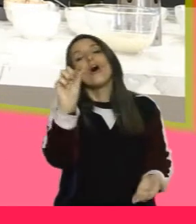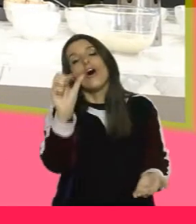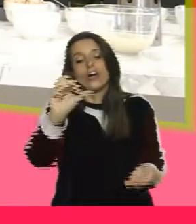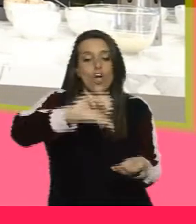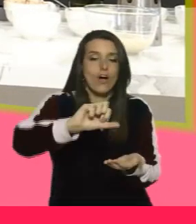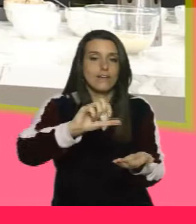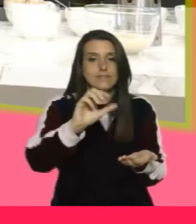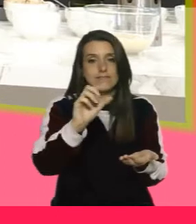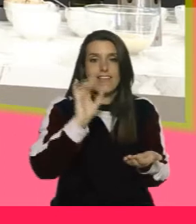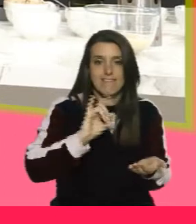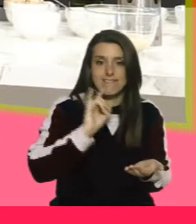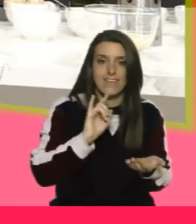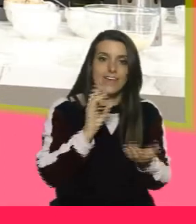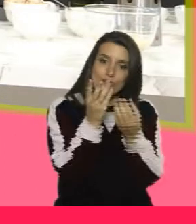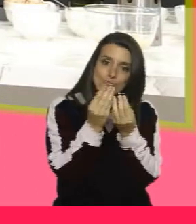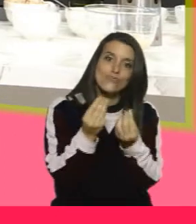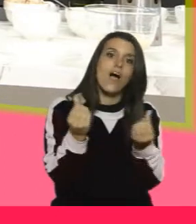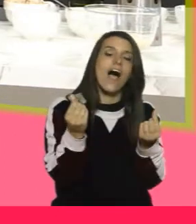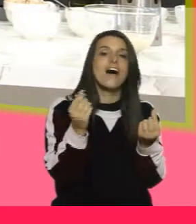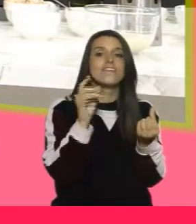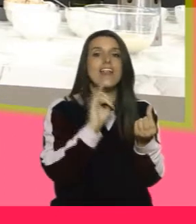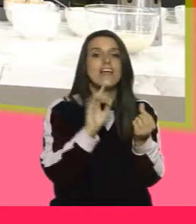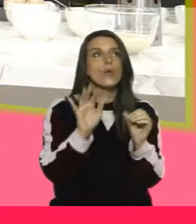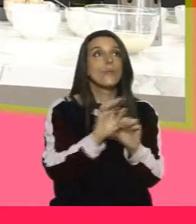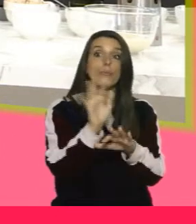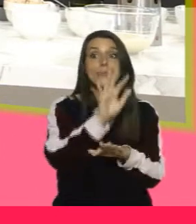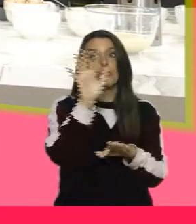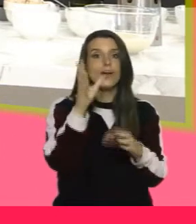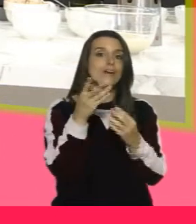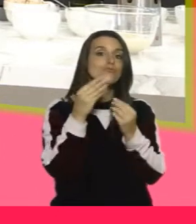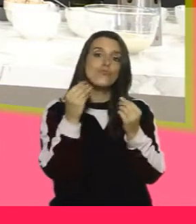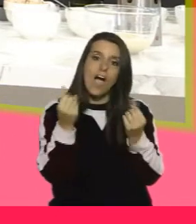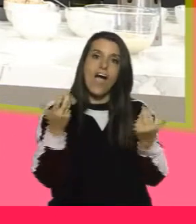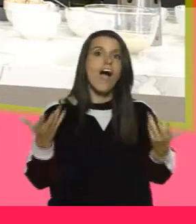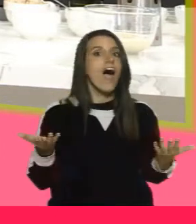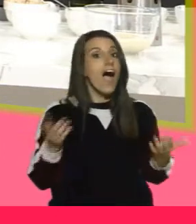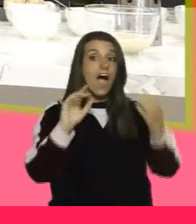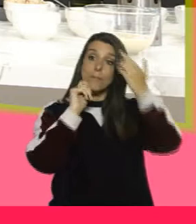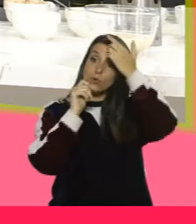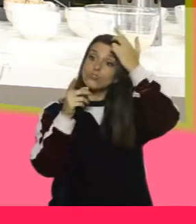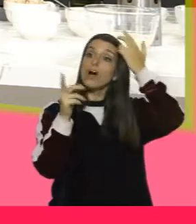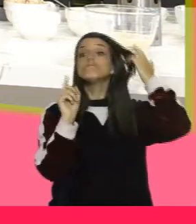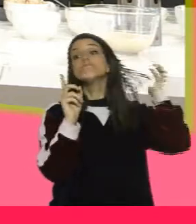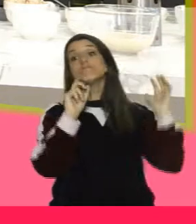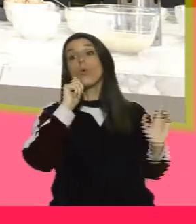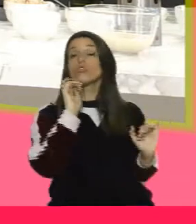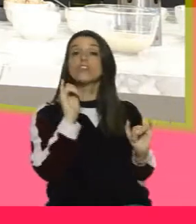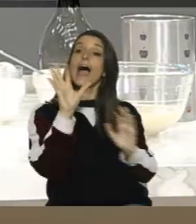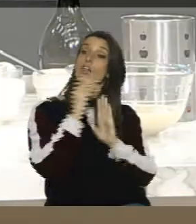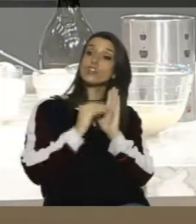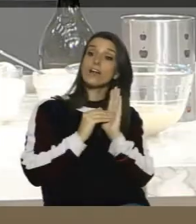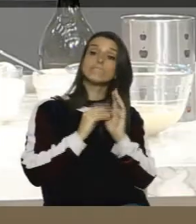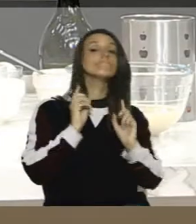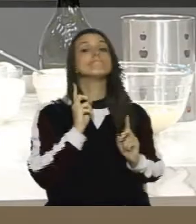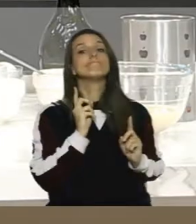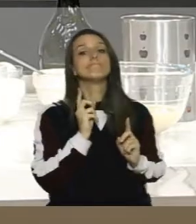un poquitito y esa leche se evapora después, pero te queda riquísimo. Perfecto. Otro tip de Emi. Otro Emi tips. Ahí seguimos vamos, anotando. Vamos a hacer la sección de